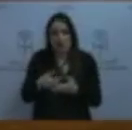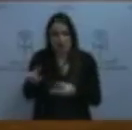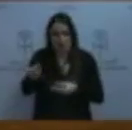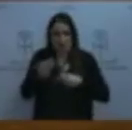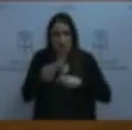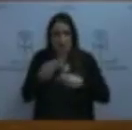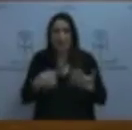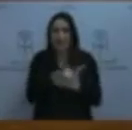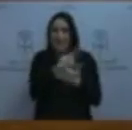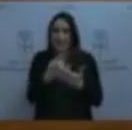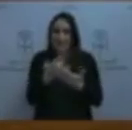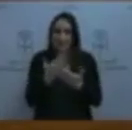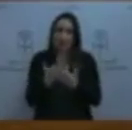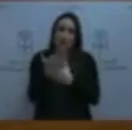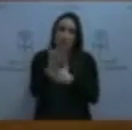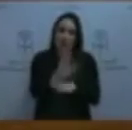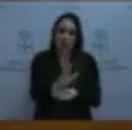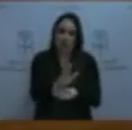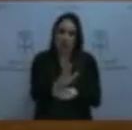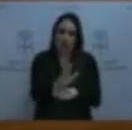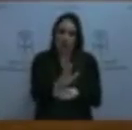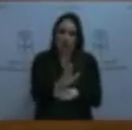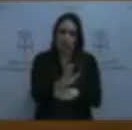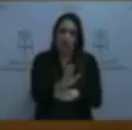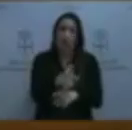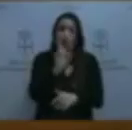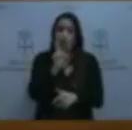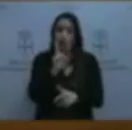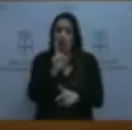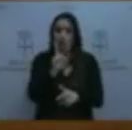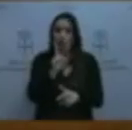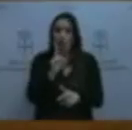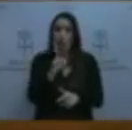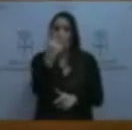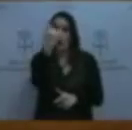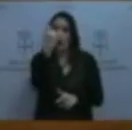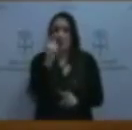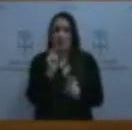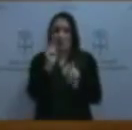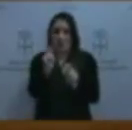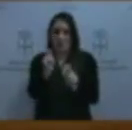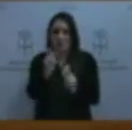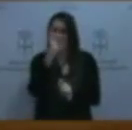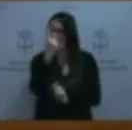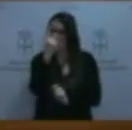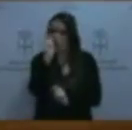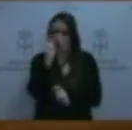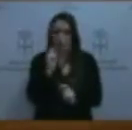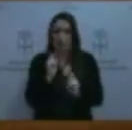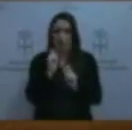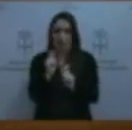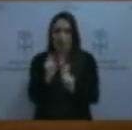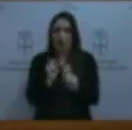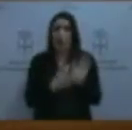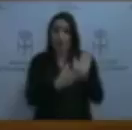solicitudes se presentaron en la montaña central y solo se dio una, solamente una. Y esta